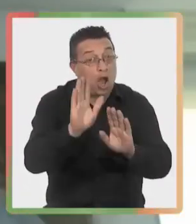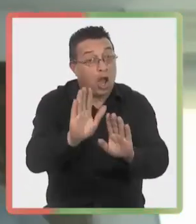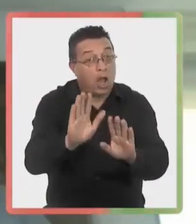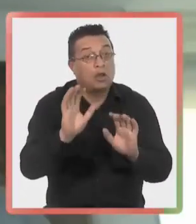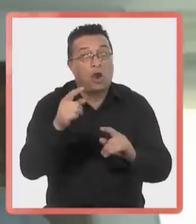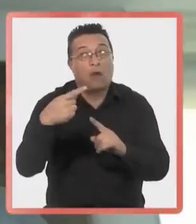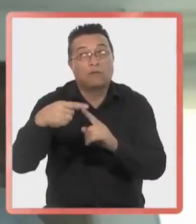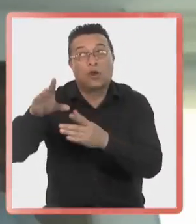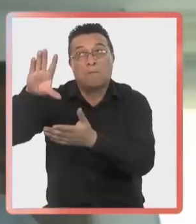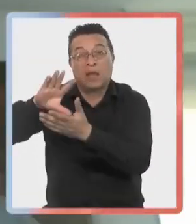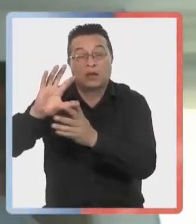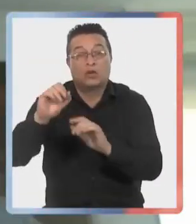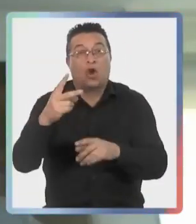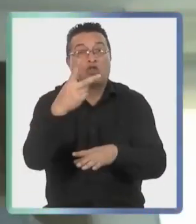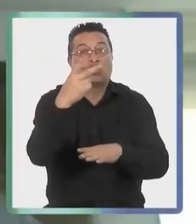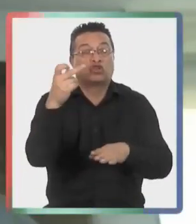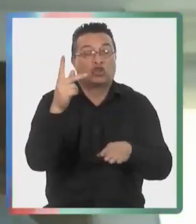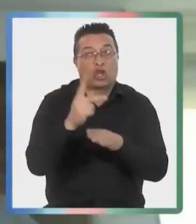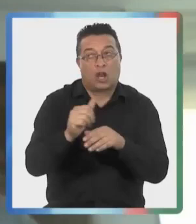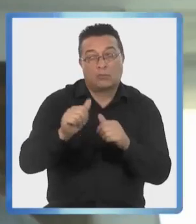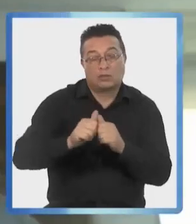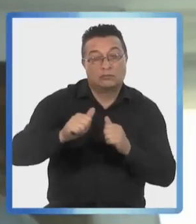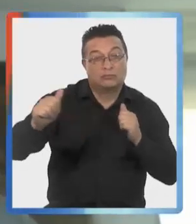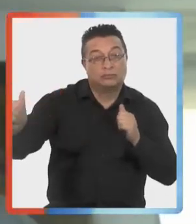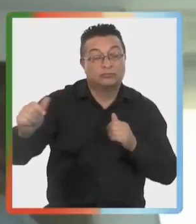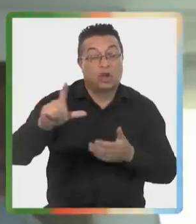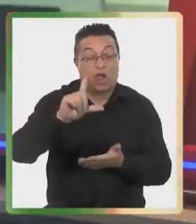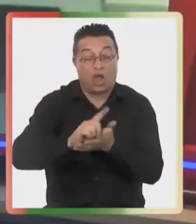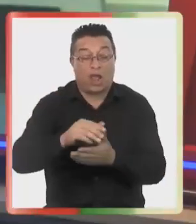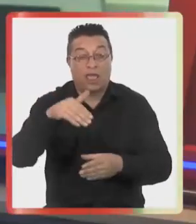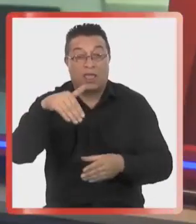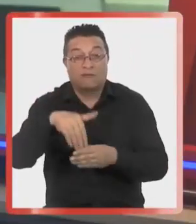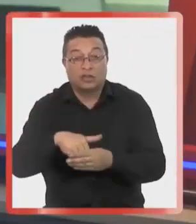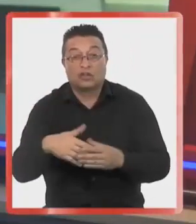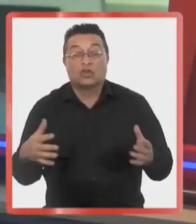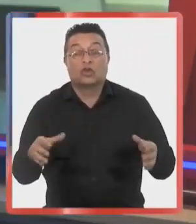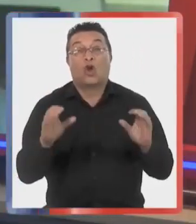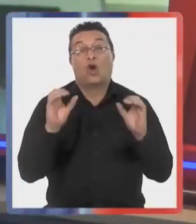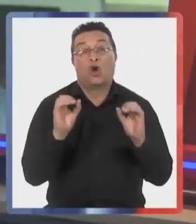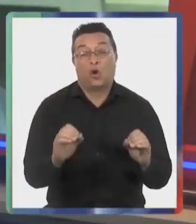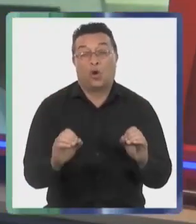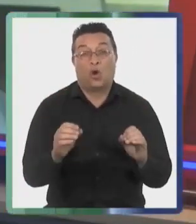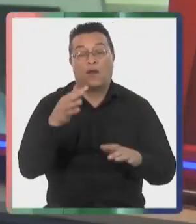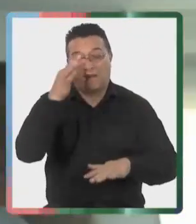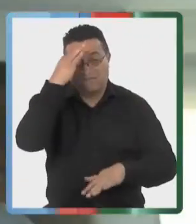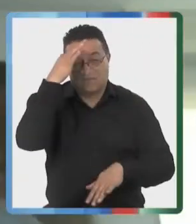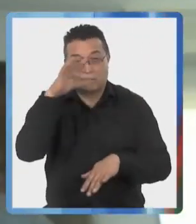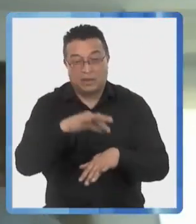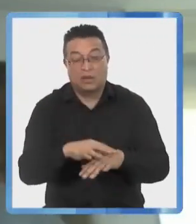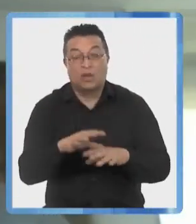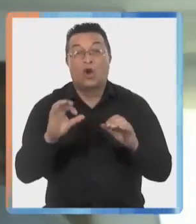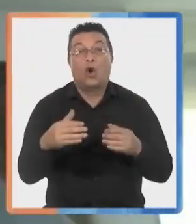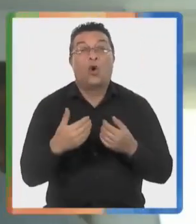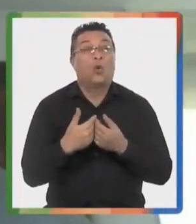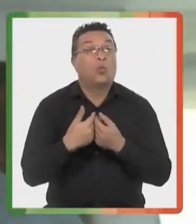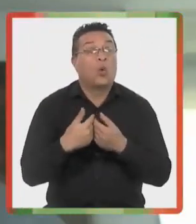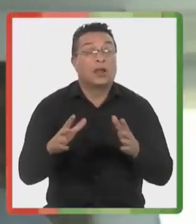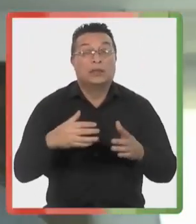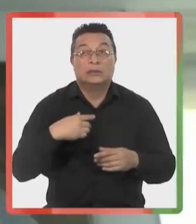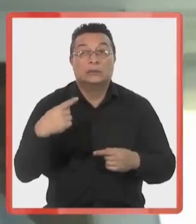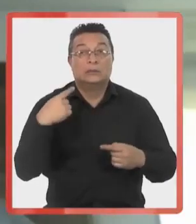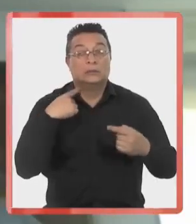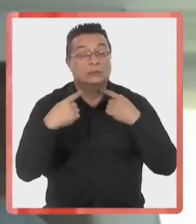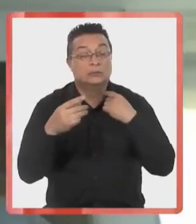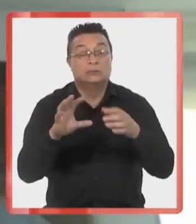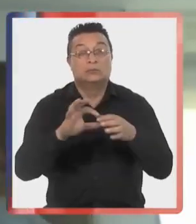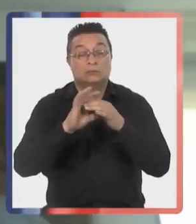estar fuera del país, a 200 kilómetros de distancia de su local de votación, o enfermedades o cualquier otro impedimento